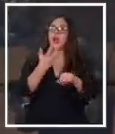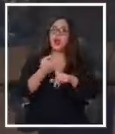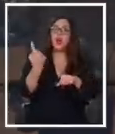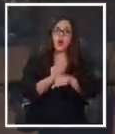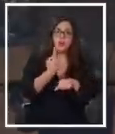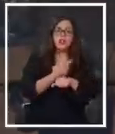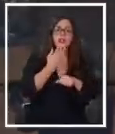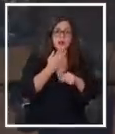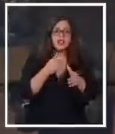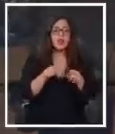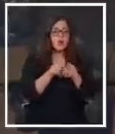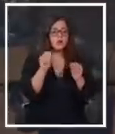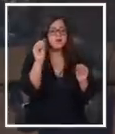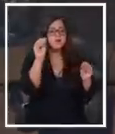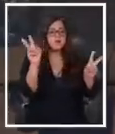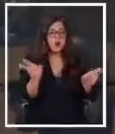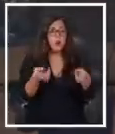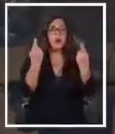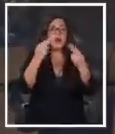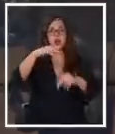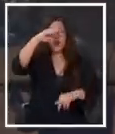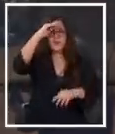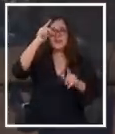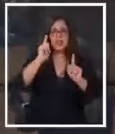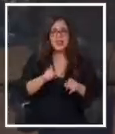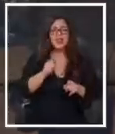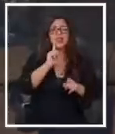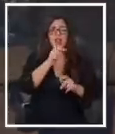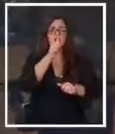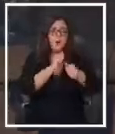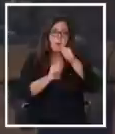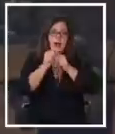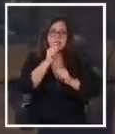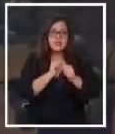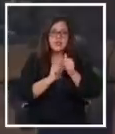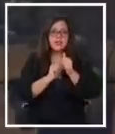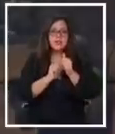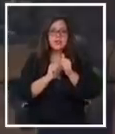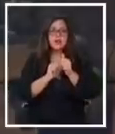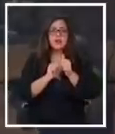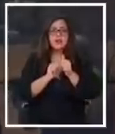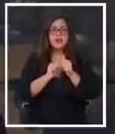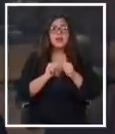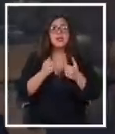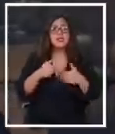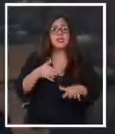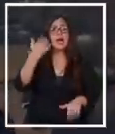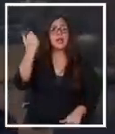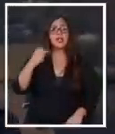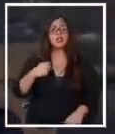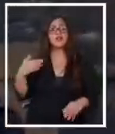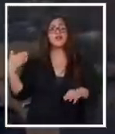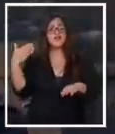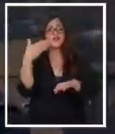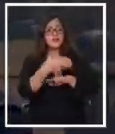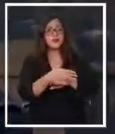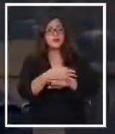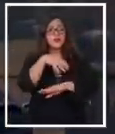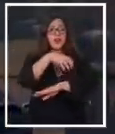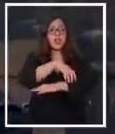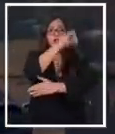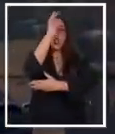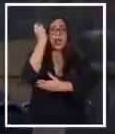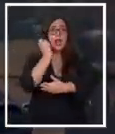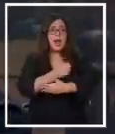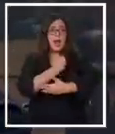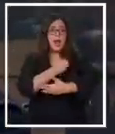mucha reconstitución de confianza que hay que tener con mucha paciencia cuando yo he estado en la araucanía una